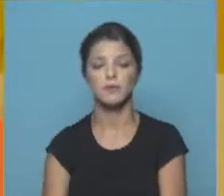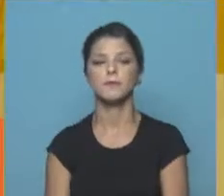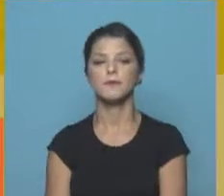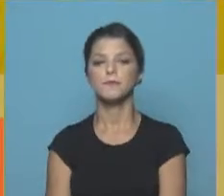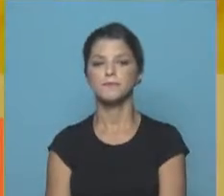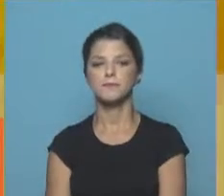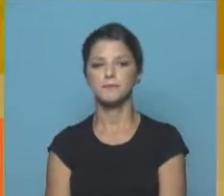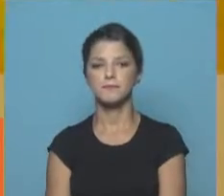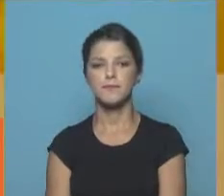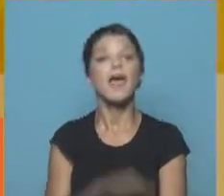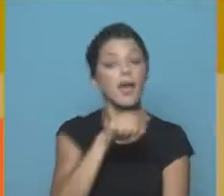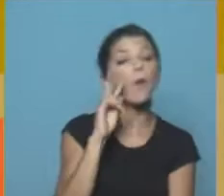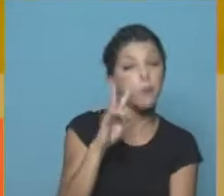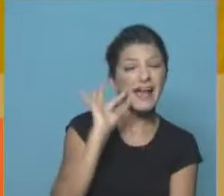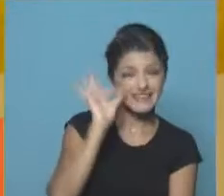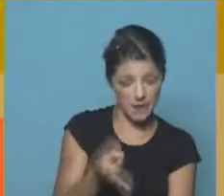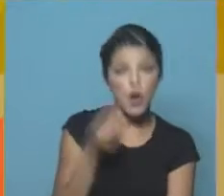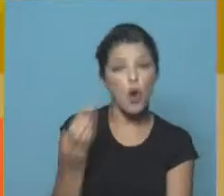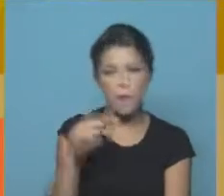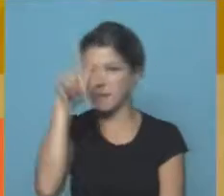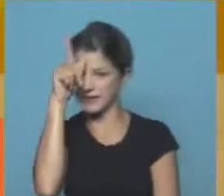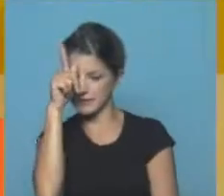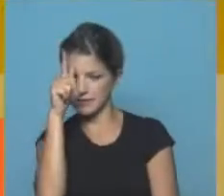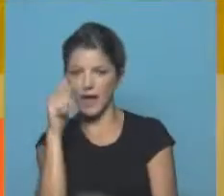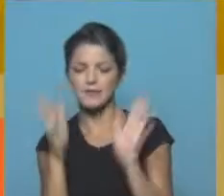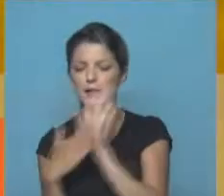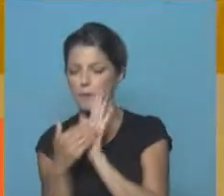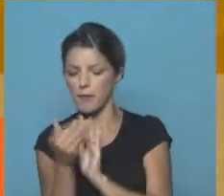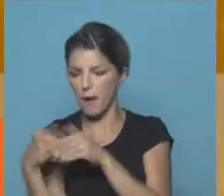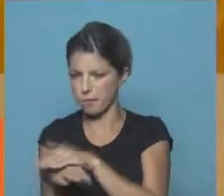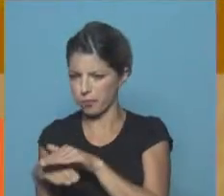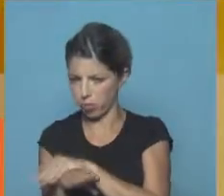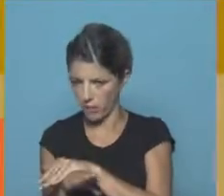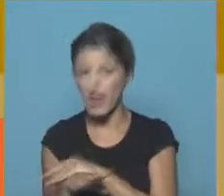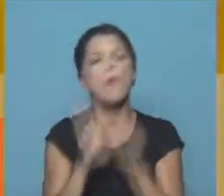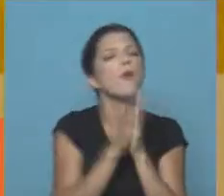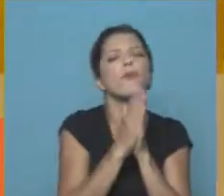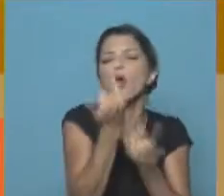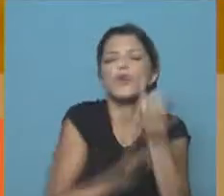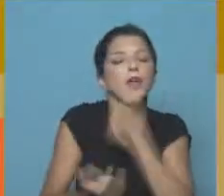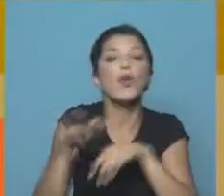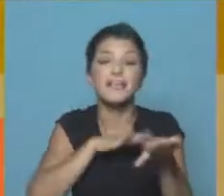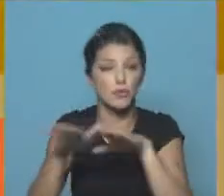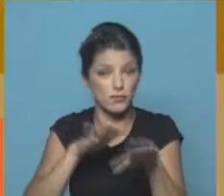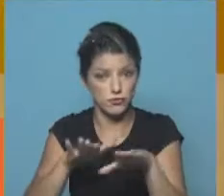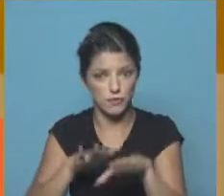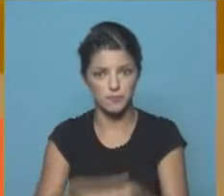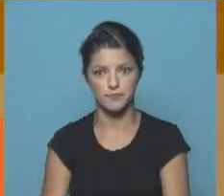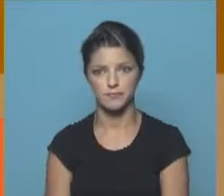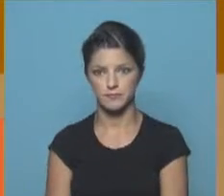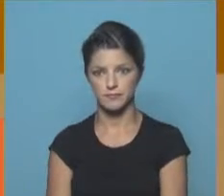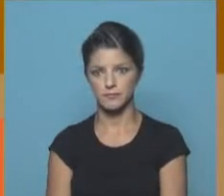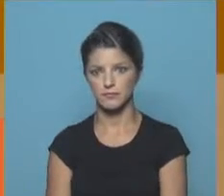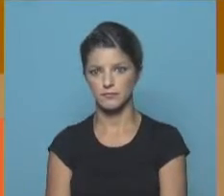en cómo los efectivos policiales escondían las pruebas. Pablo, narranos nada más que ese momento. ¿Cómo fue? No,